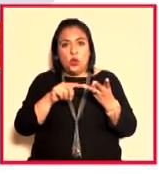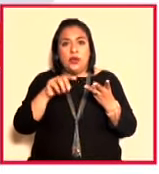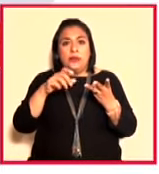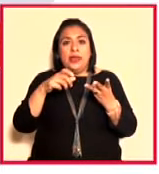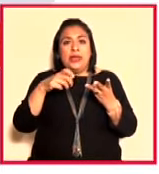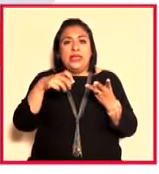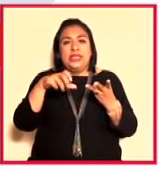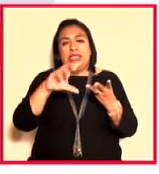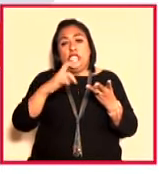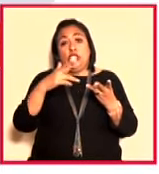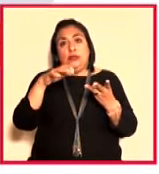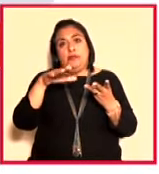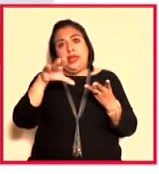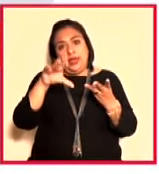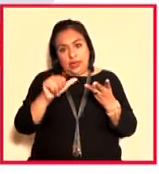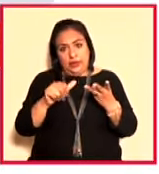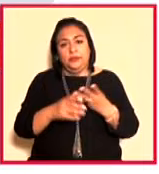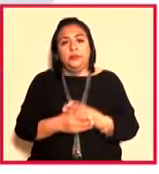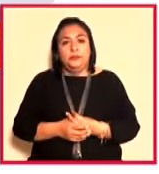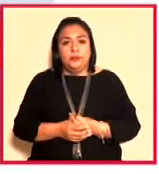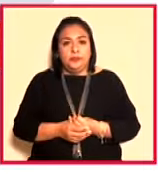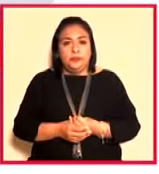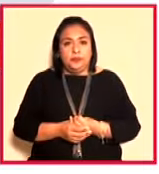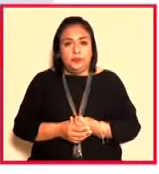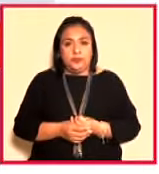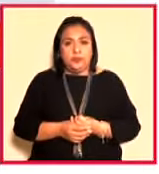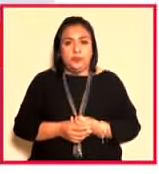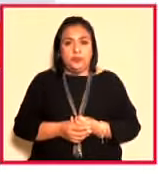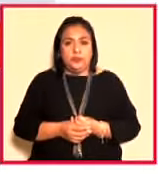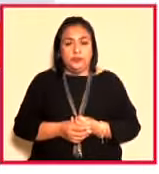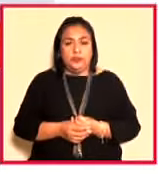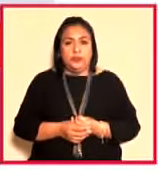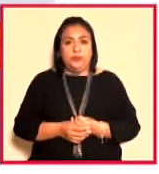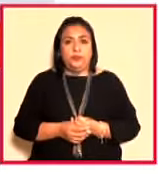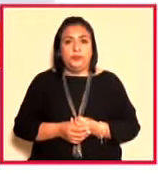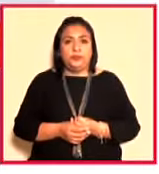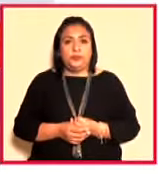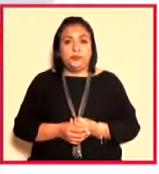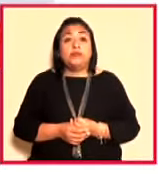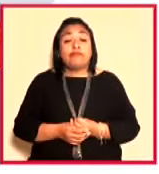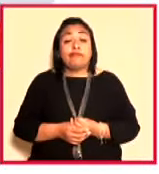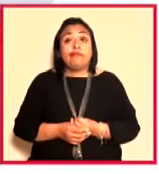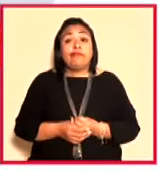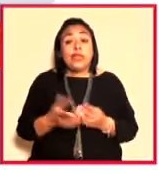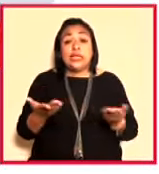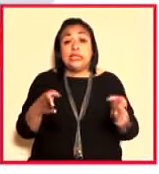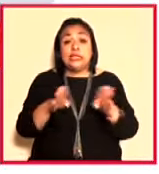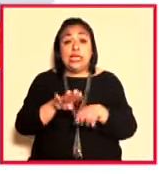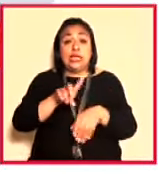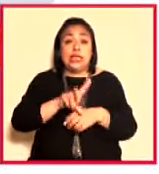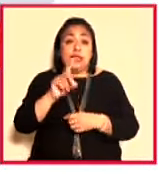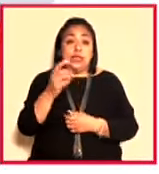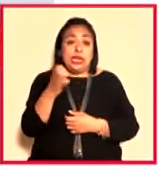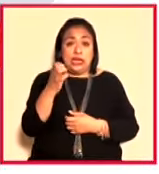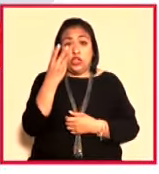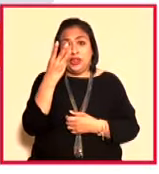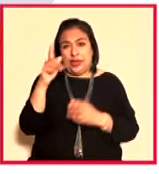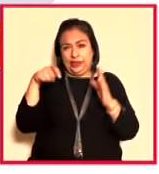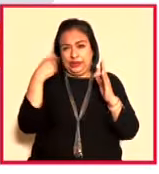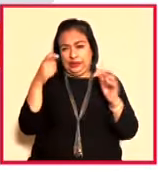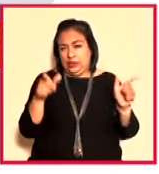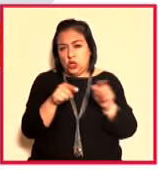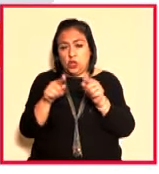Yo me demoro una hora desde mi casa hasta la escuelita. El ciclo cierra el 30 de enero con tres cortometrajes: